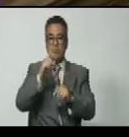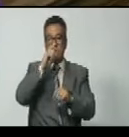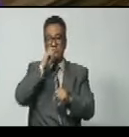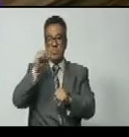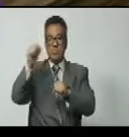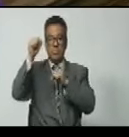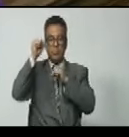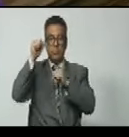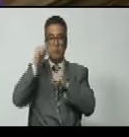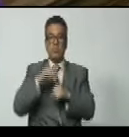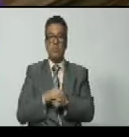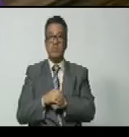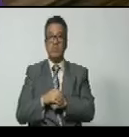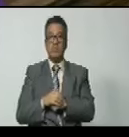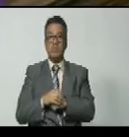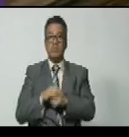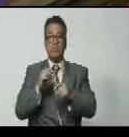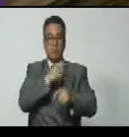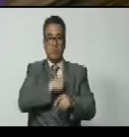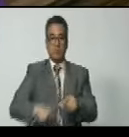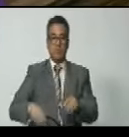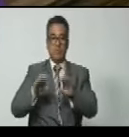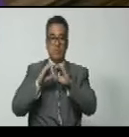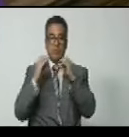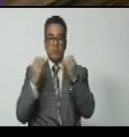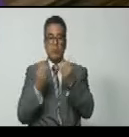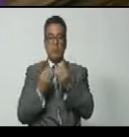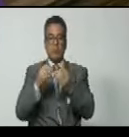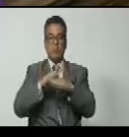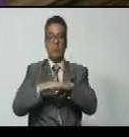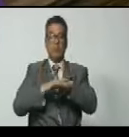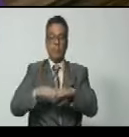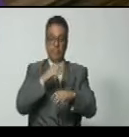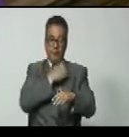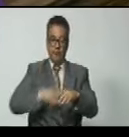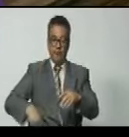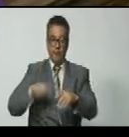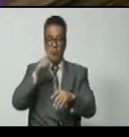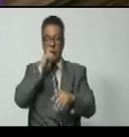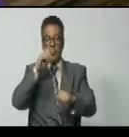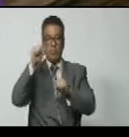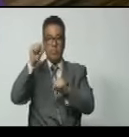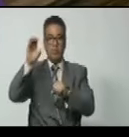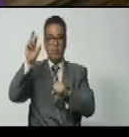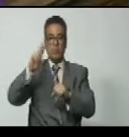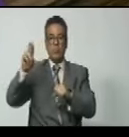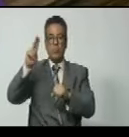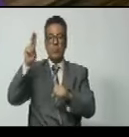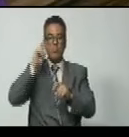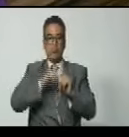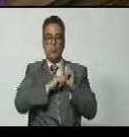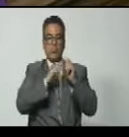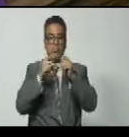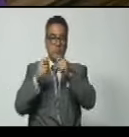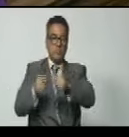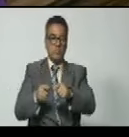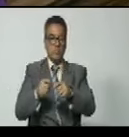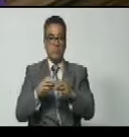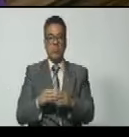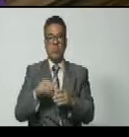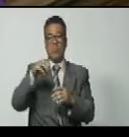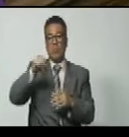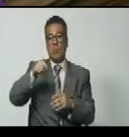ciudadano Nicolás Maduro Moros, presidente constitucional de la República Bolivariana de Venezuela, para designar a la